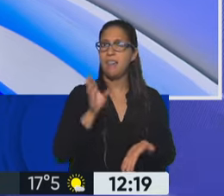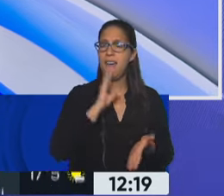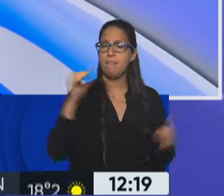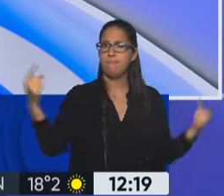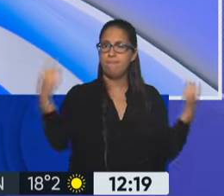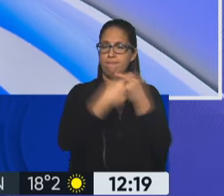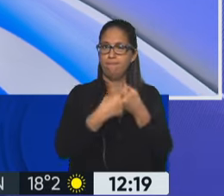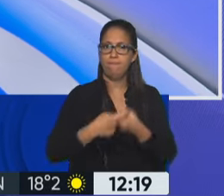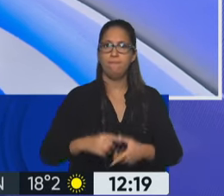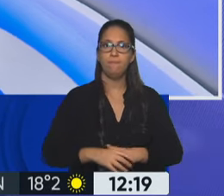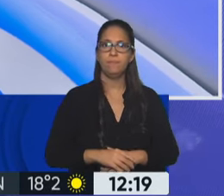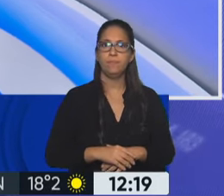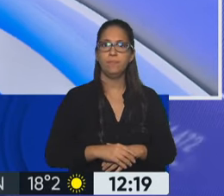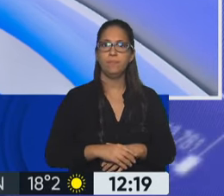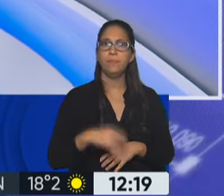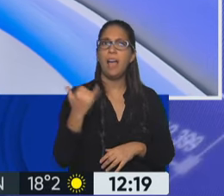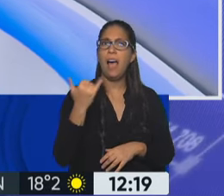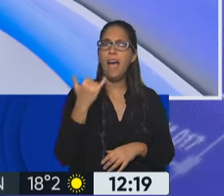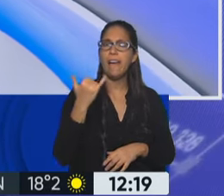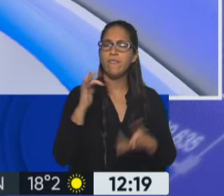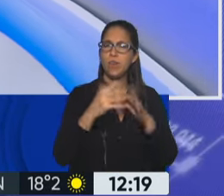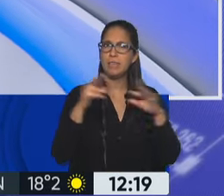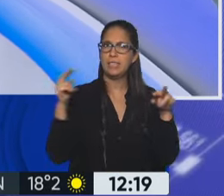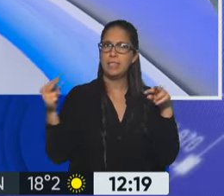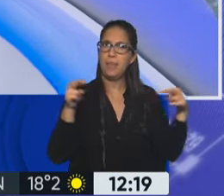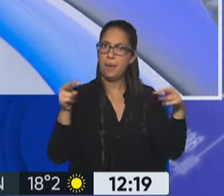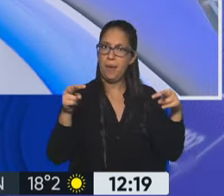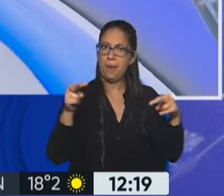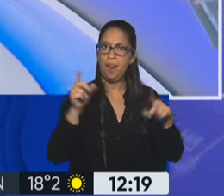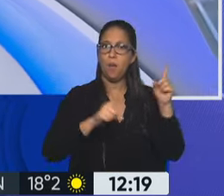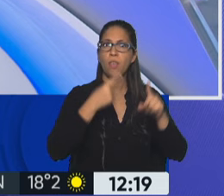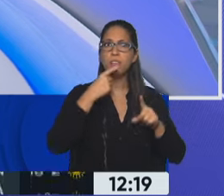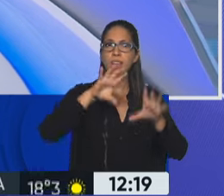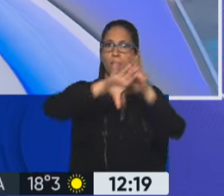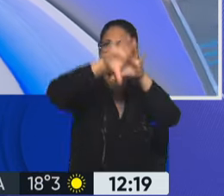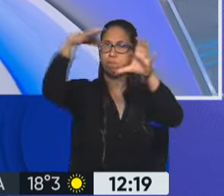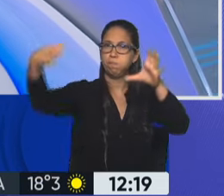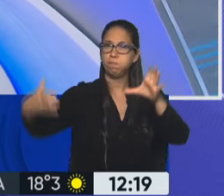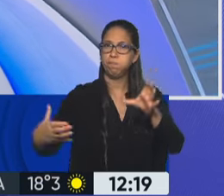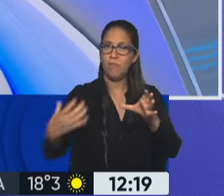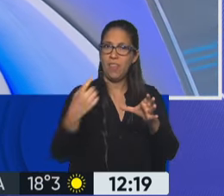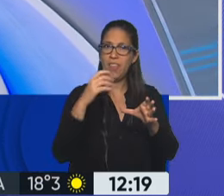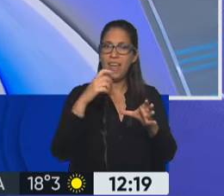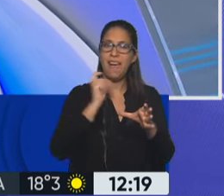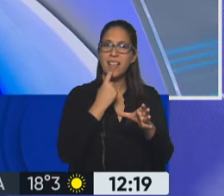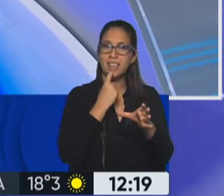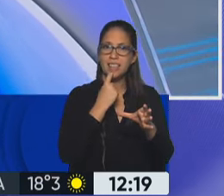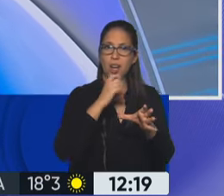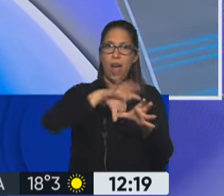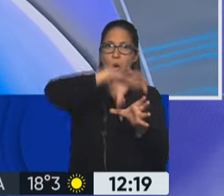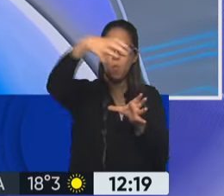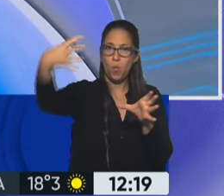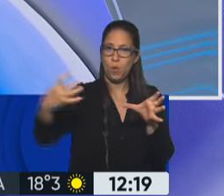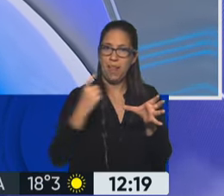cortito eh Hay diferentes miradas no para muchos dicen el escudo de acero como se lo denomina la cúpula de